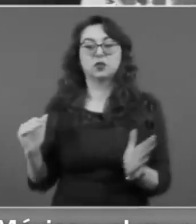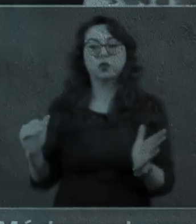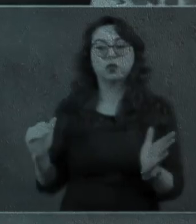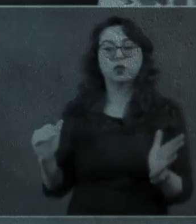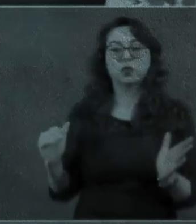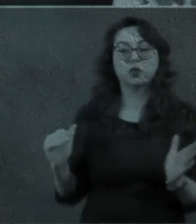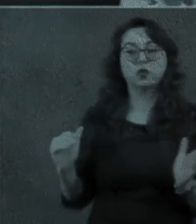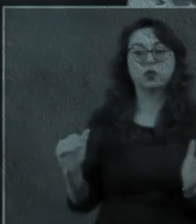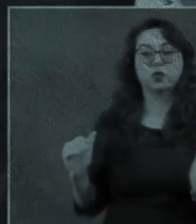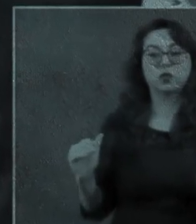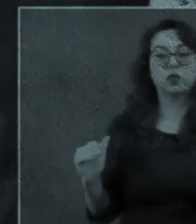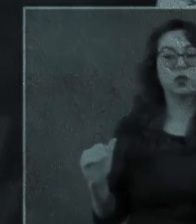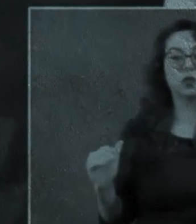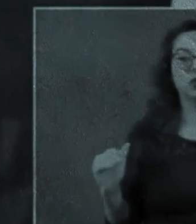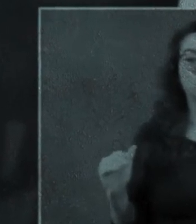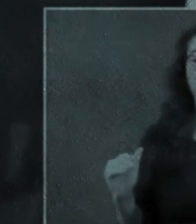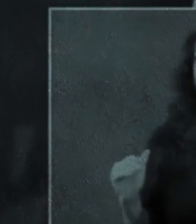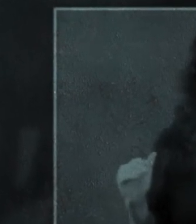5,000 millones de pesos.